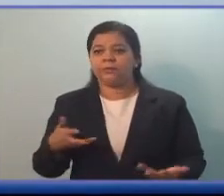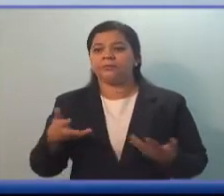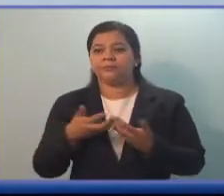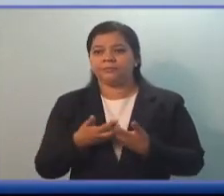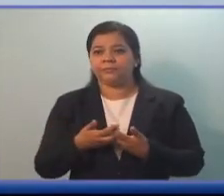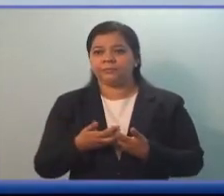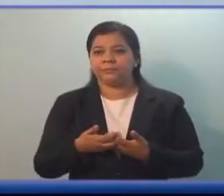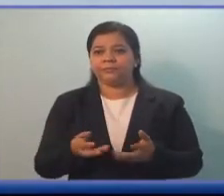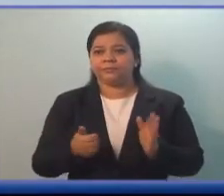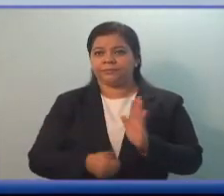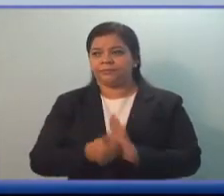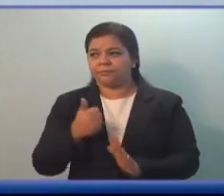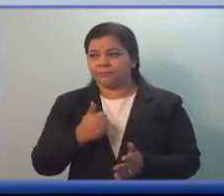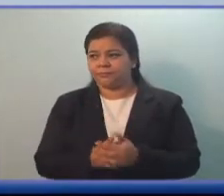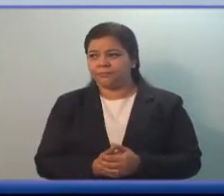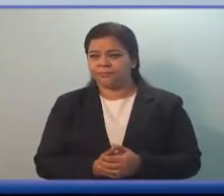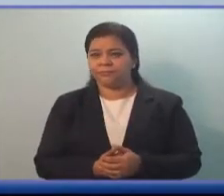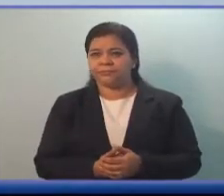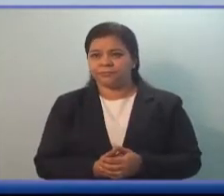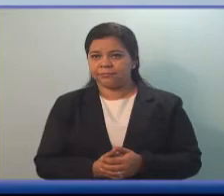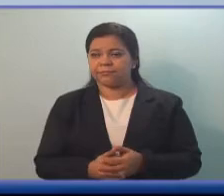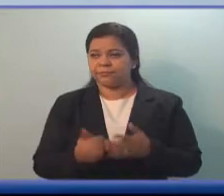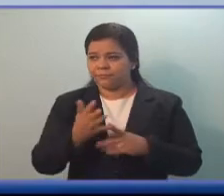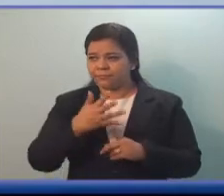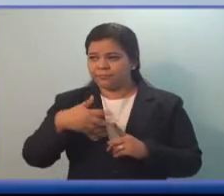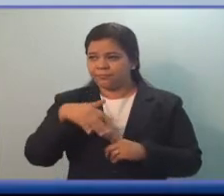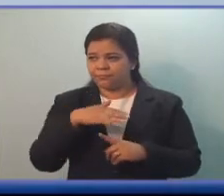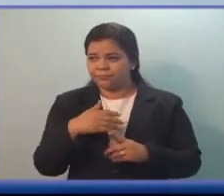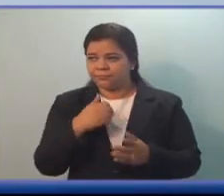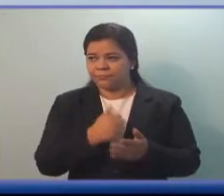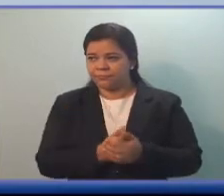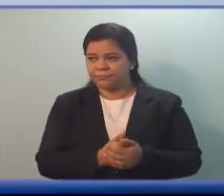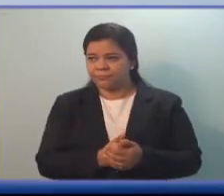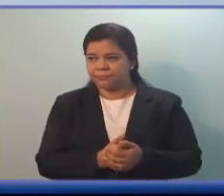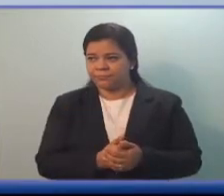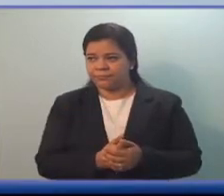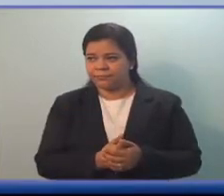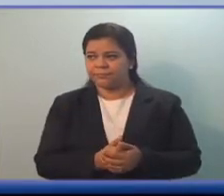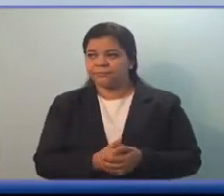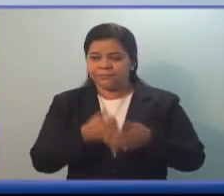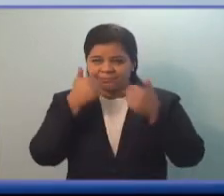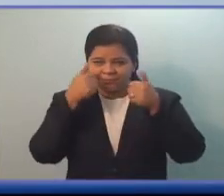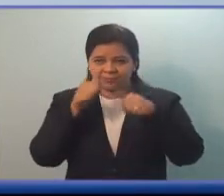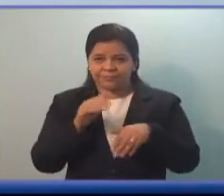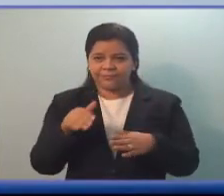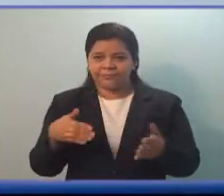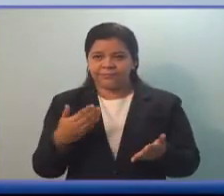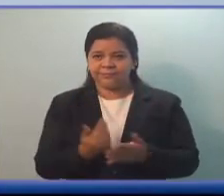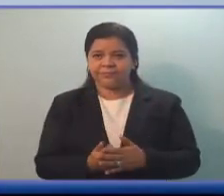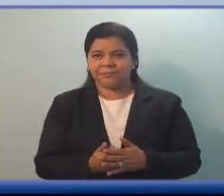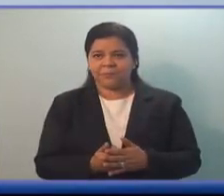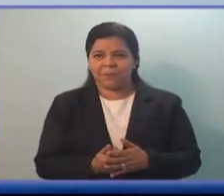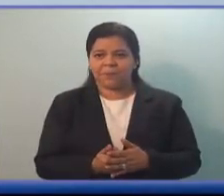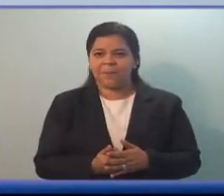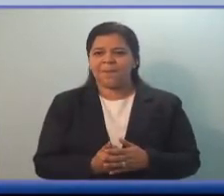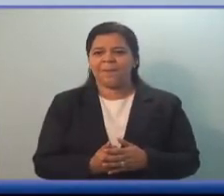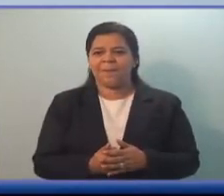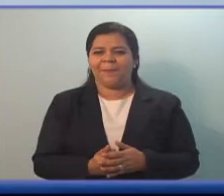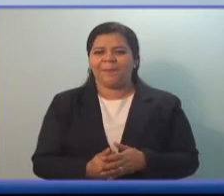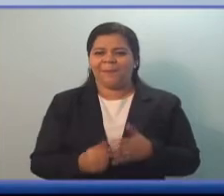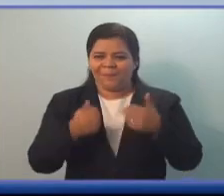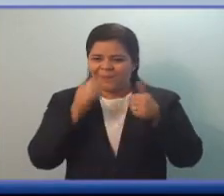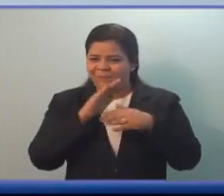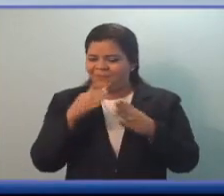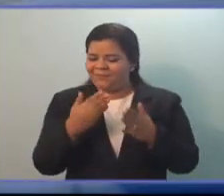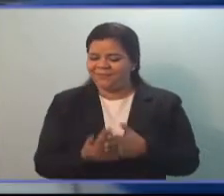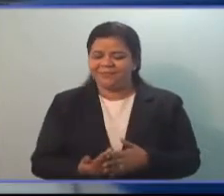que al final de cuentas resultó ser una situación a nivel nacional bien delicada, fue el tema de los títulos irregulares. Fue una cuestión